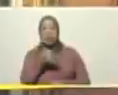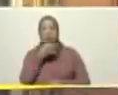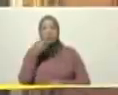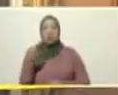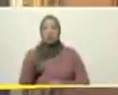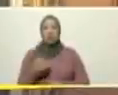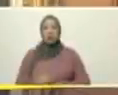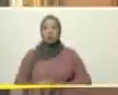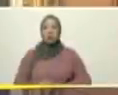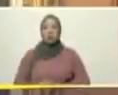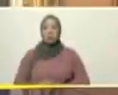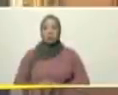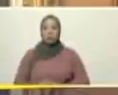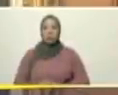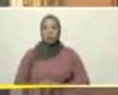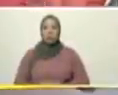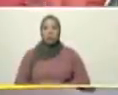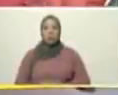Isaías Rodríguez